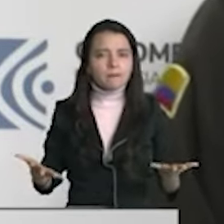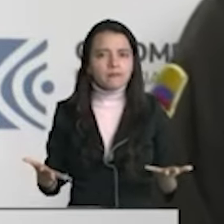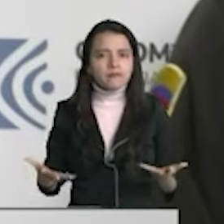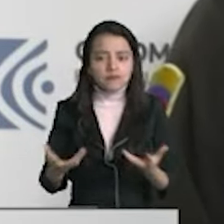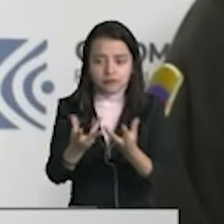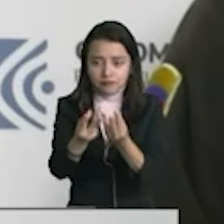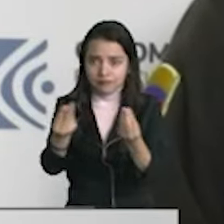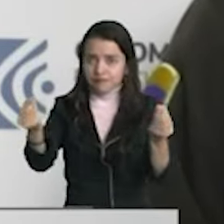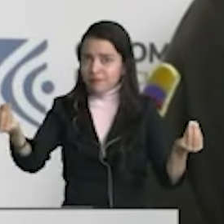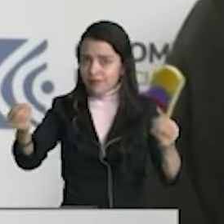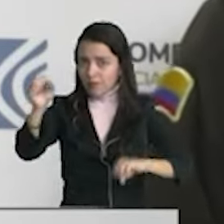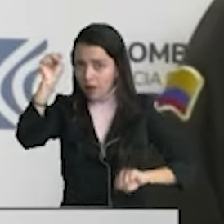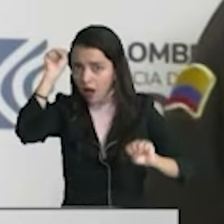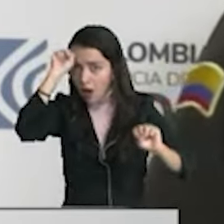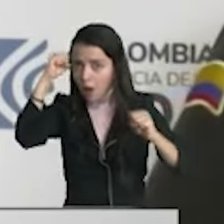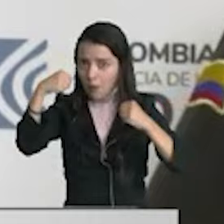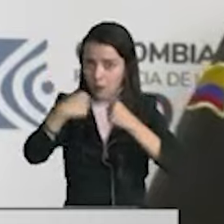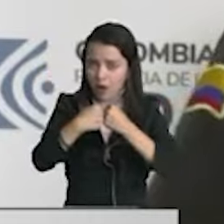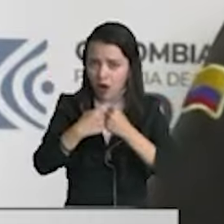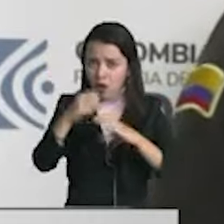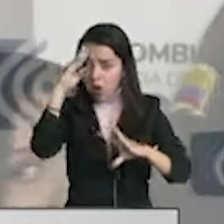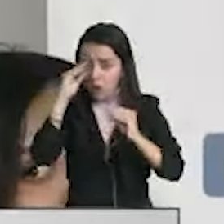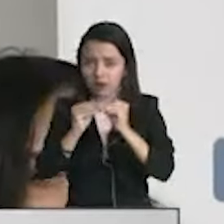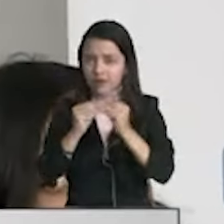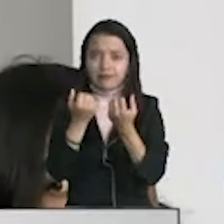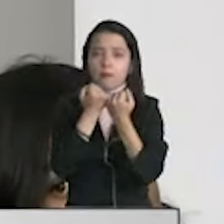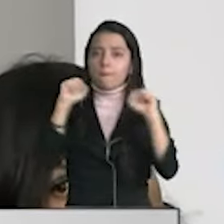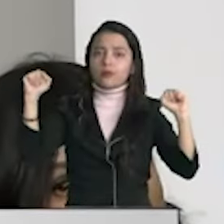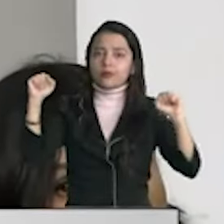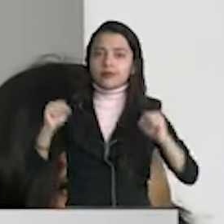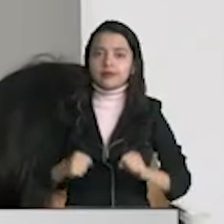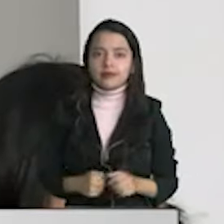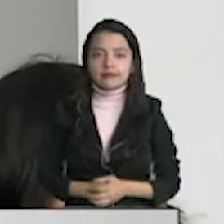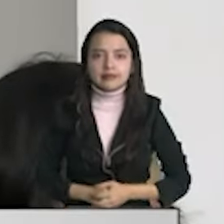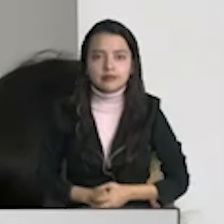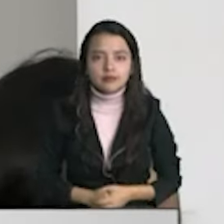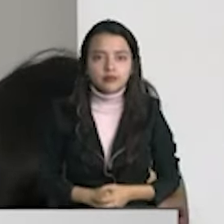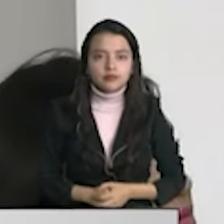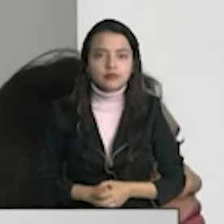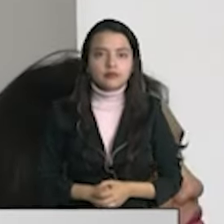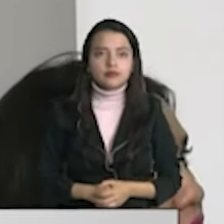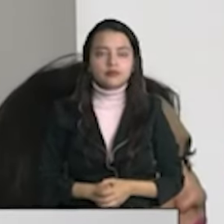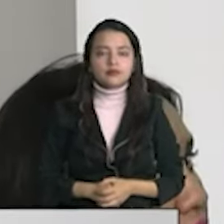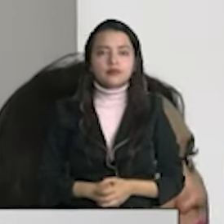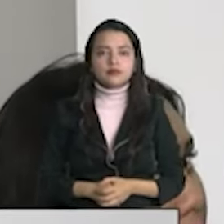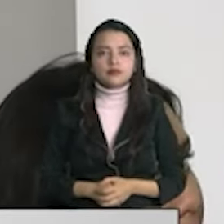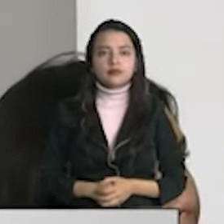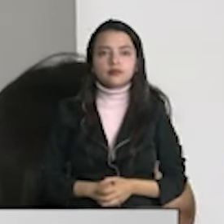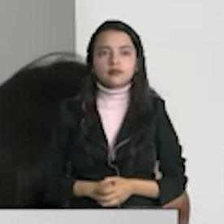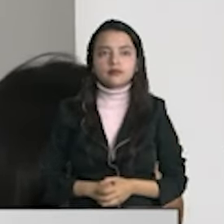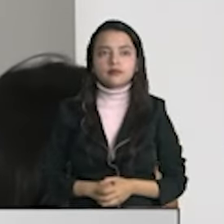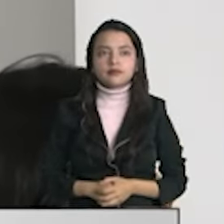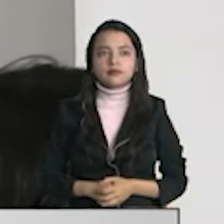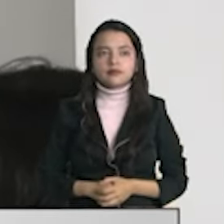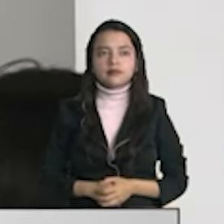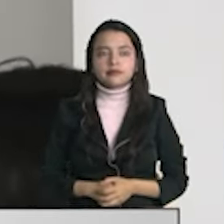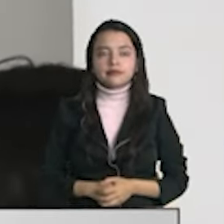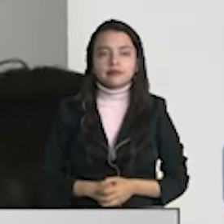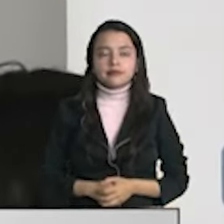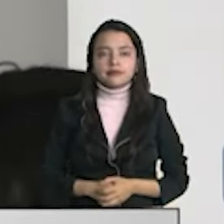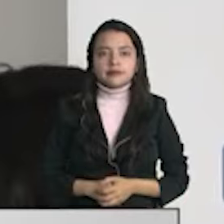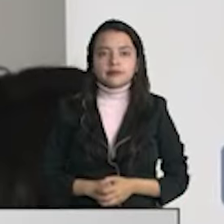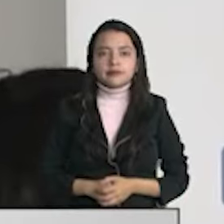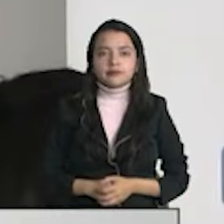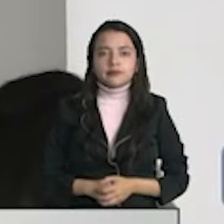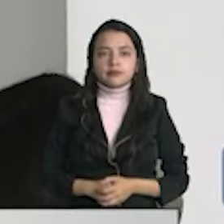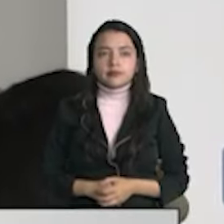alejan cualquier posibilidad de cese. Solidaridad, de humanidad, que yo creo al que debemos apelar